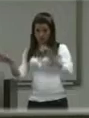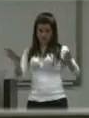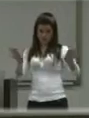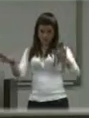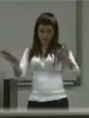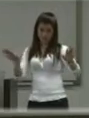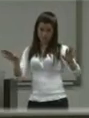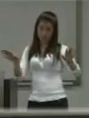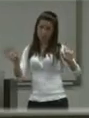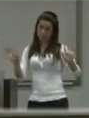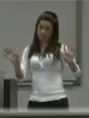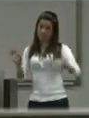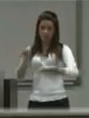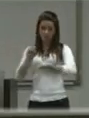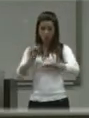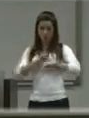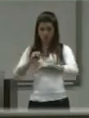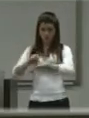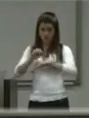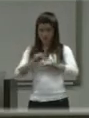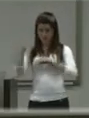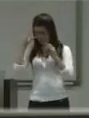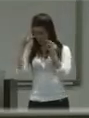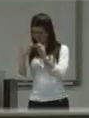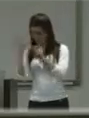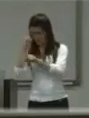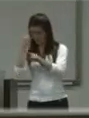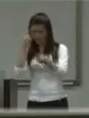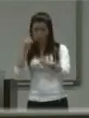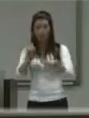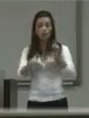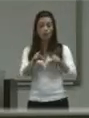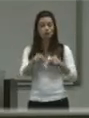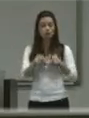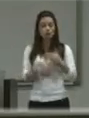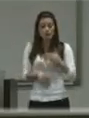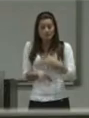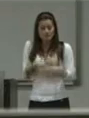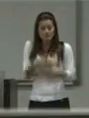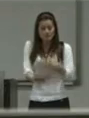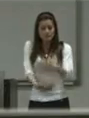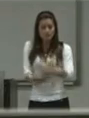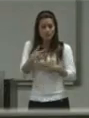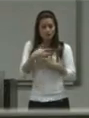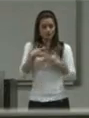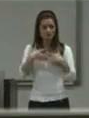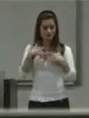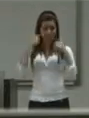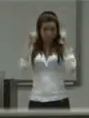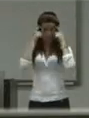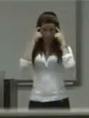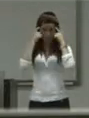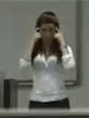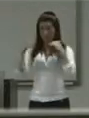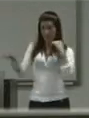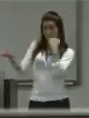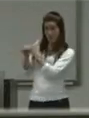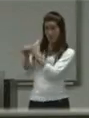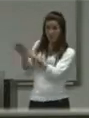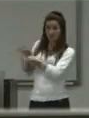pueden apoyarme hablamos de personas que enfrentan procesos de Salud Mental que impiden estar en igualdad de condiciones